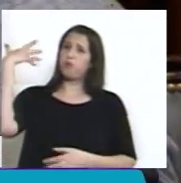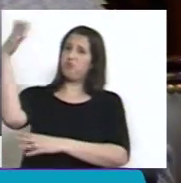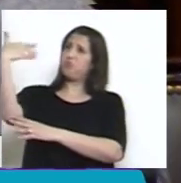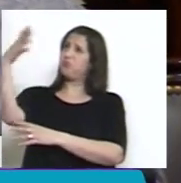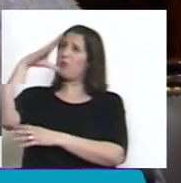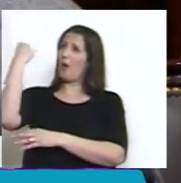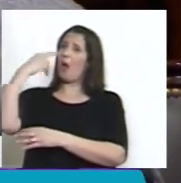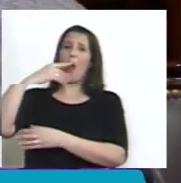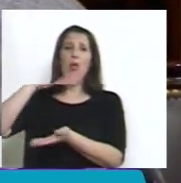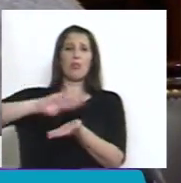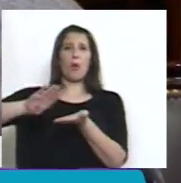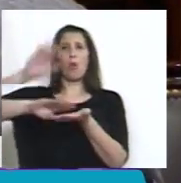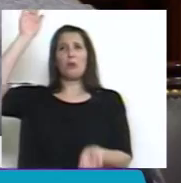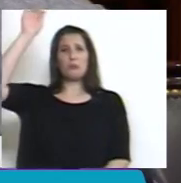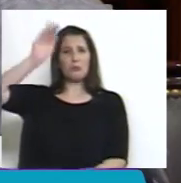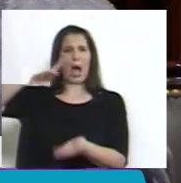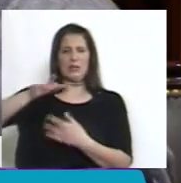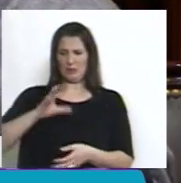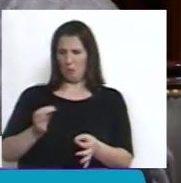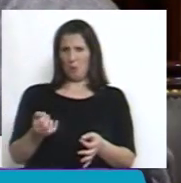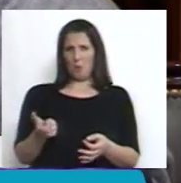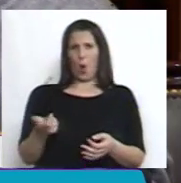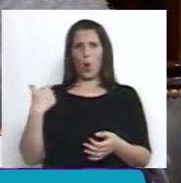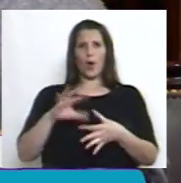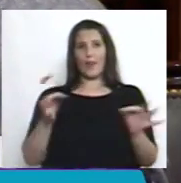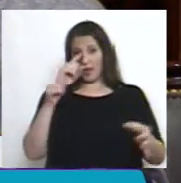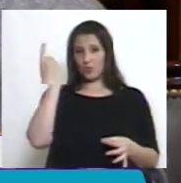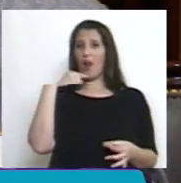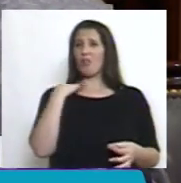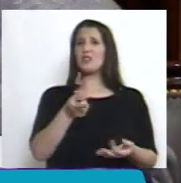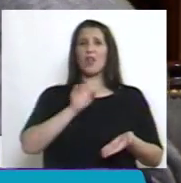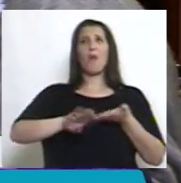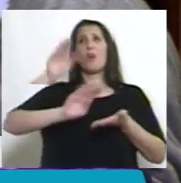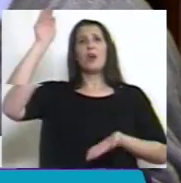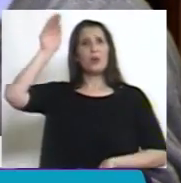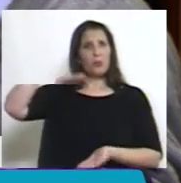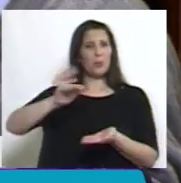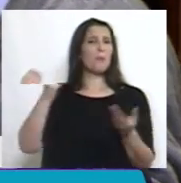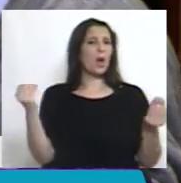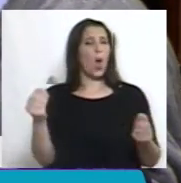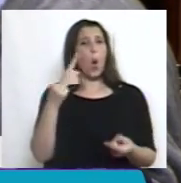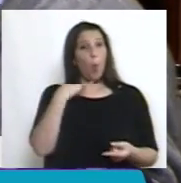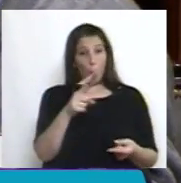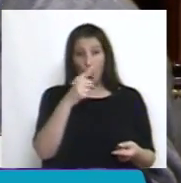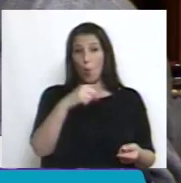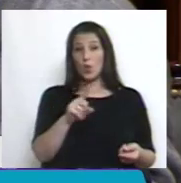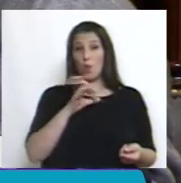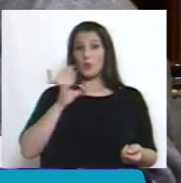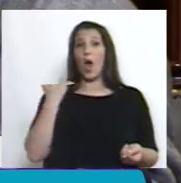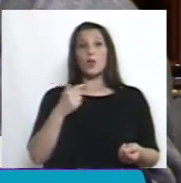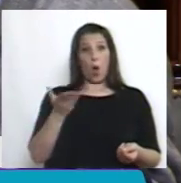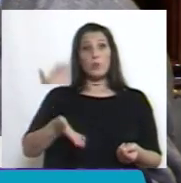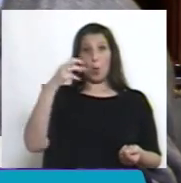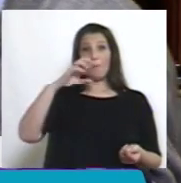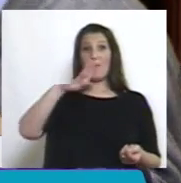presidenta dio una cadena nacional hace unos días sobre el desendeudamiento, pero en los últimos 3 años la deuda como porcentaje del PBI aumentó 10